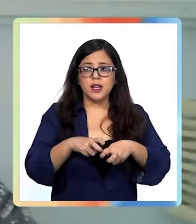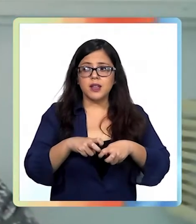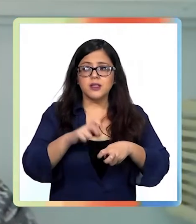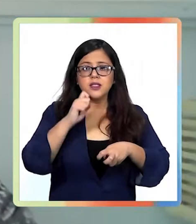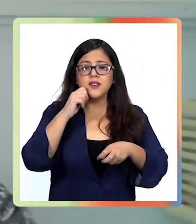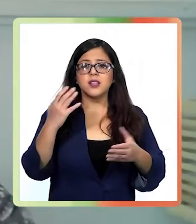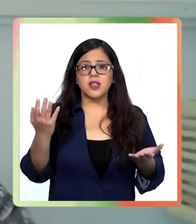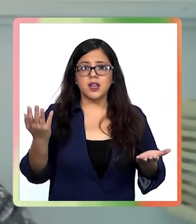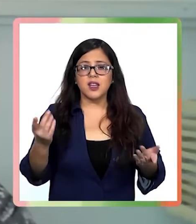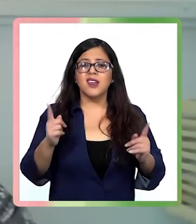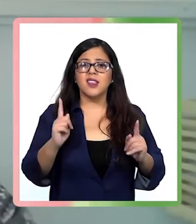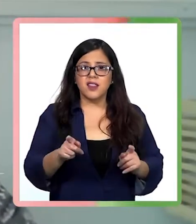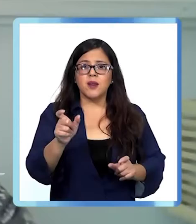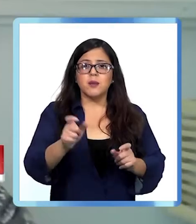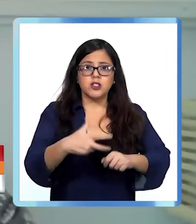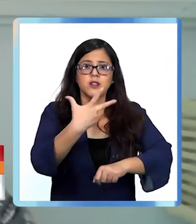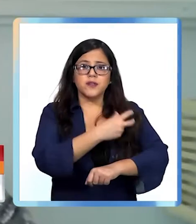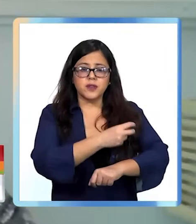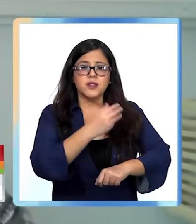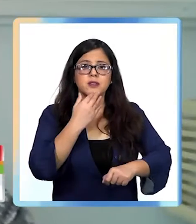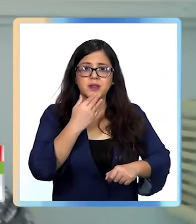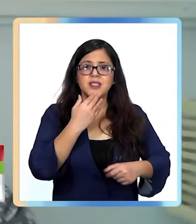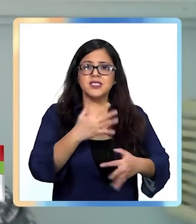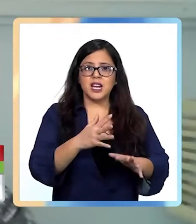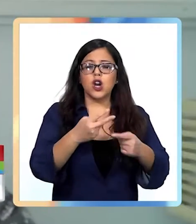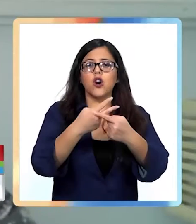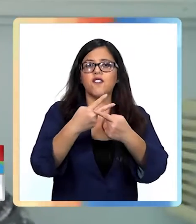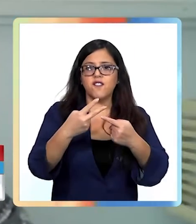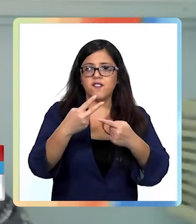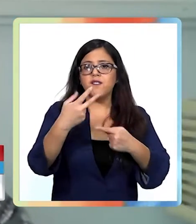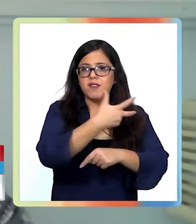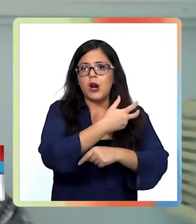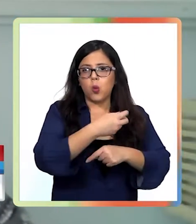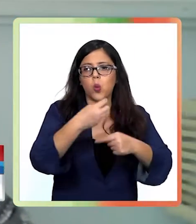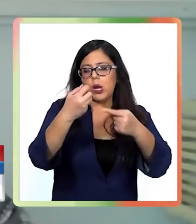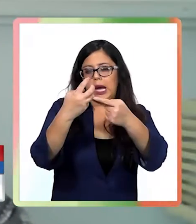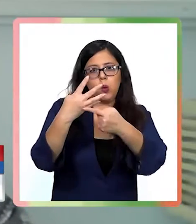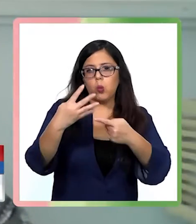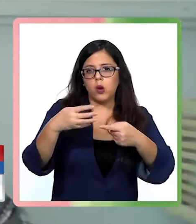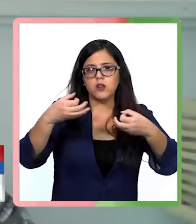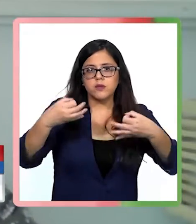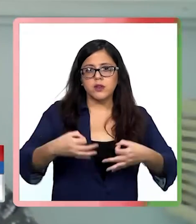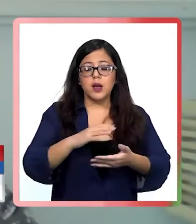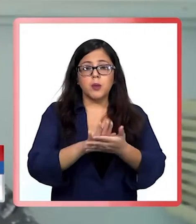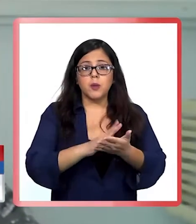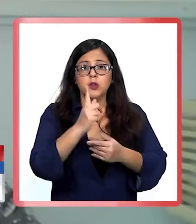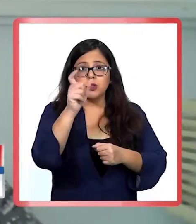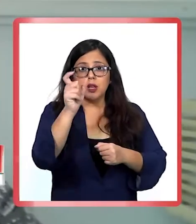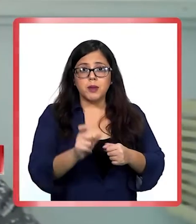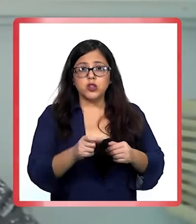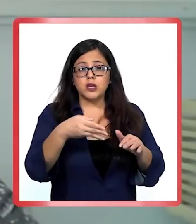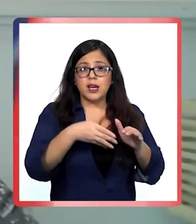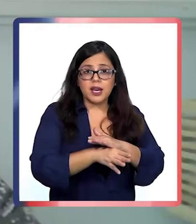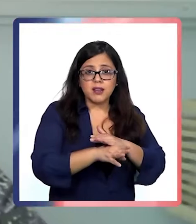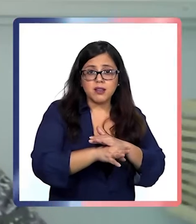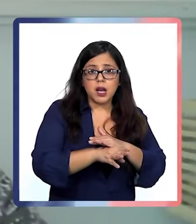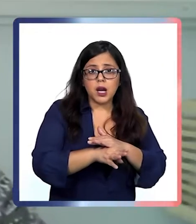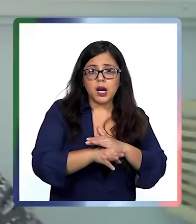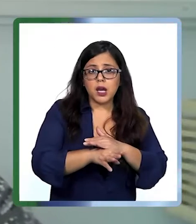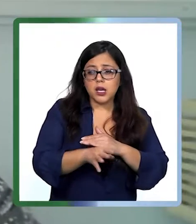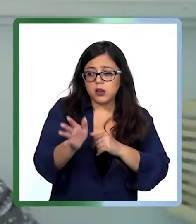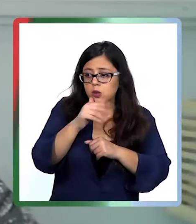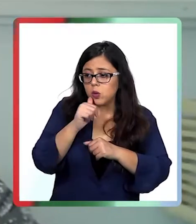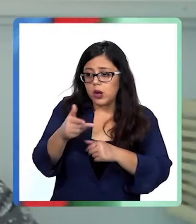indica que para tener el pase de movilidad hay que estar vacunado y con las dosis correspondientes. Por lo tanto, si alguien ingresa sin vacuna no